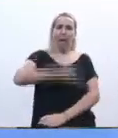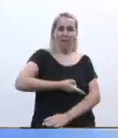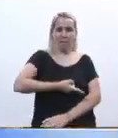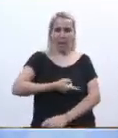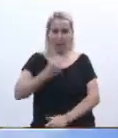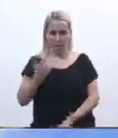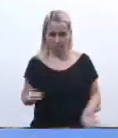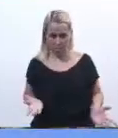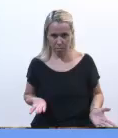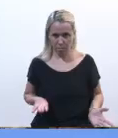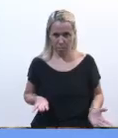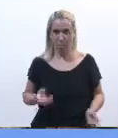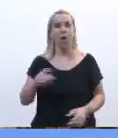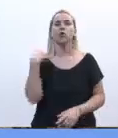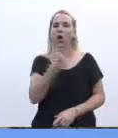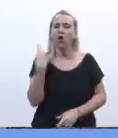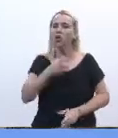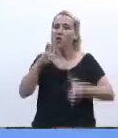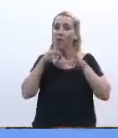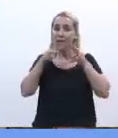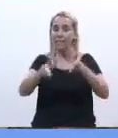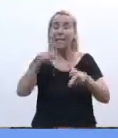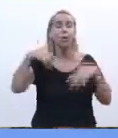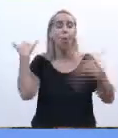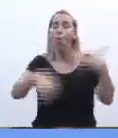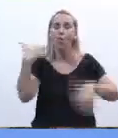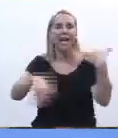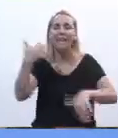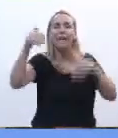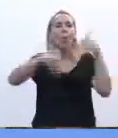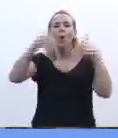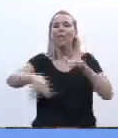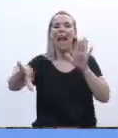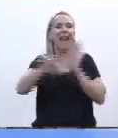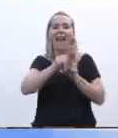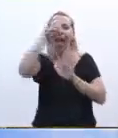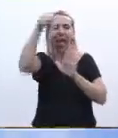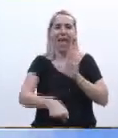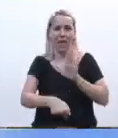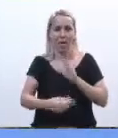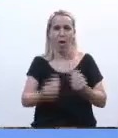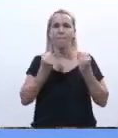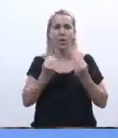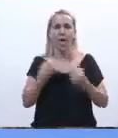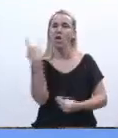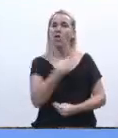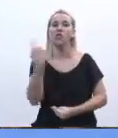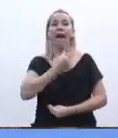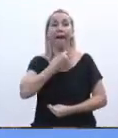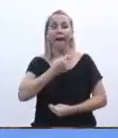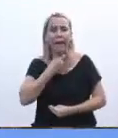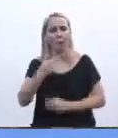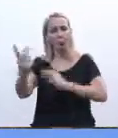inquisitorio. Venimos a decirles que es urgente que se vote la ley, porque queremos que nos traten